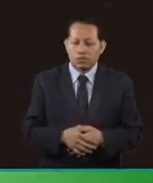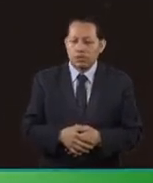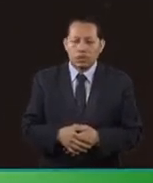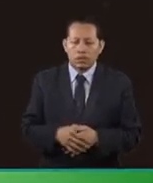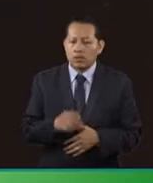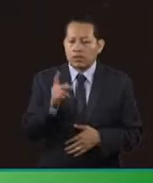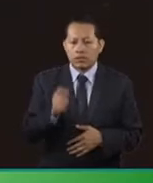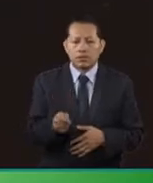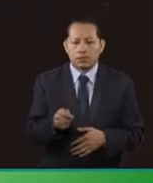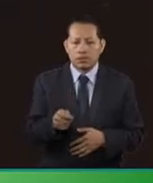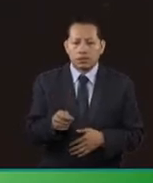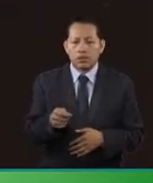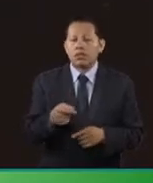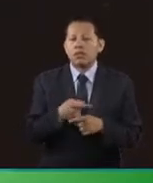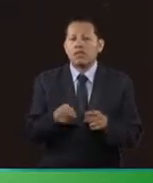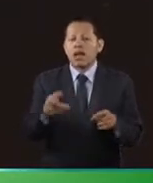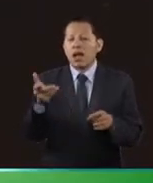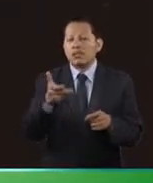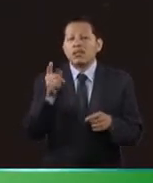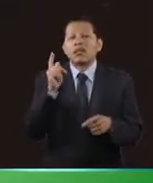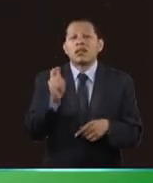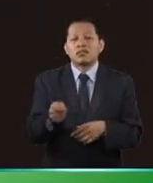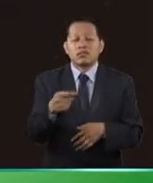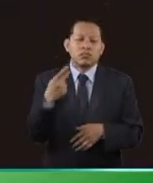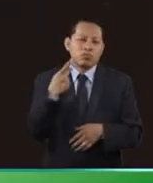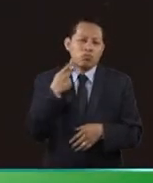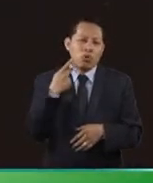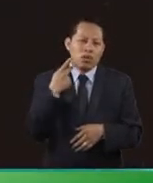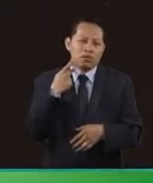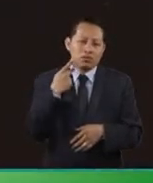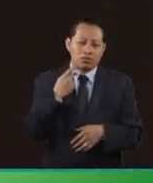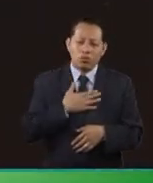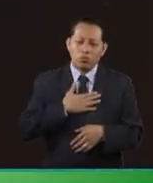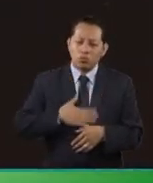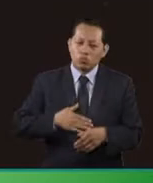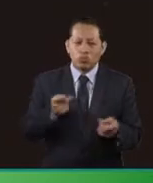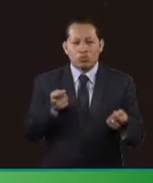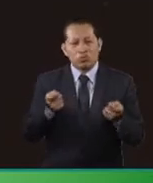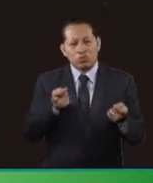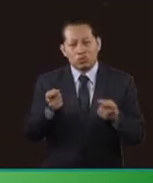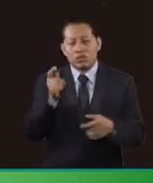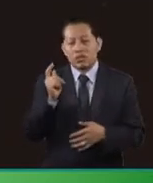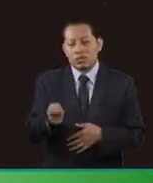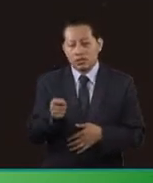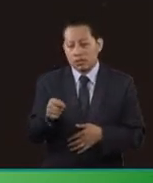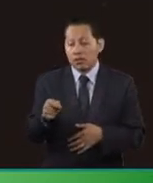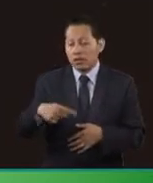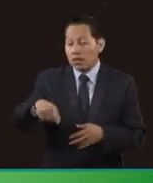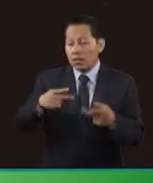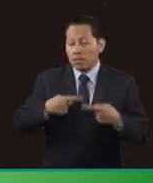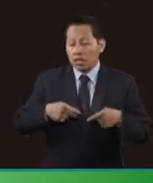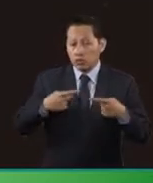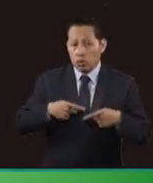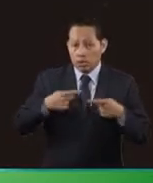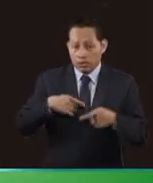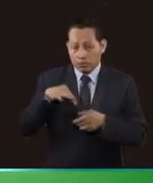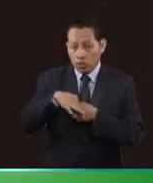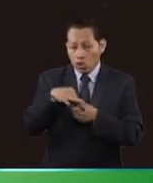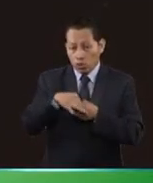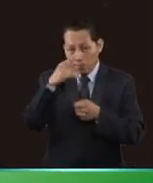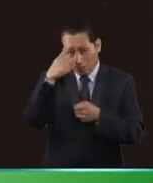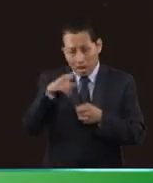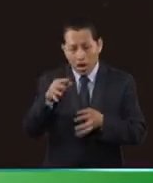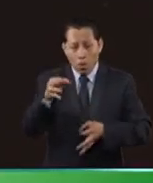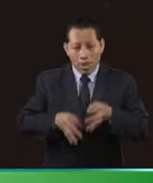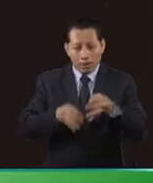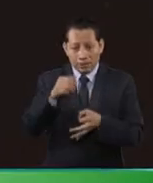realmente es politizar la justicia elegir jueces a través del voto ciudadano No garantiza ni mayor